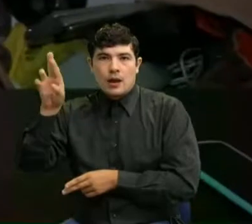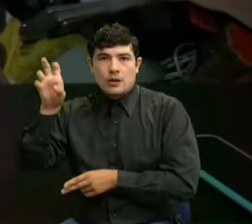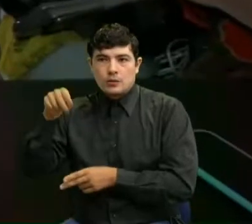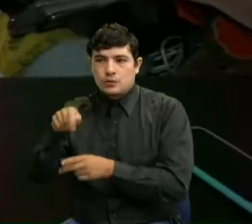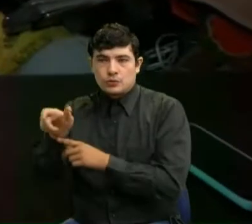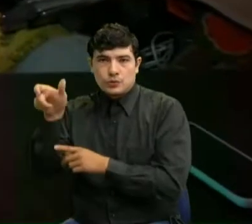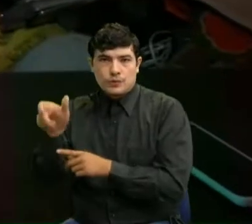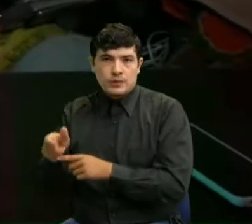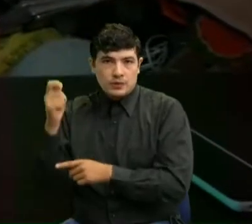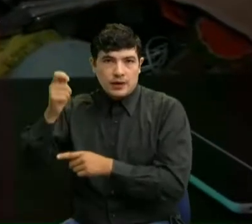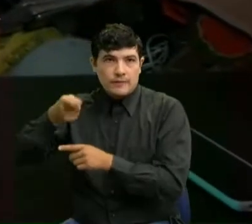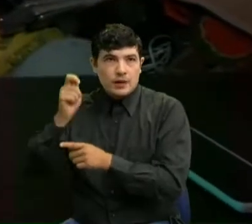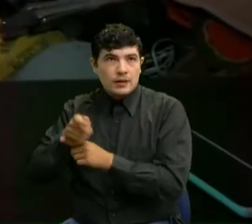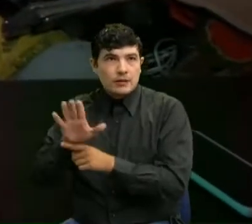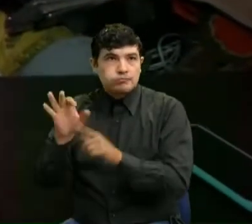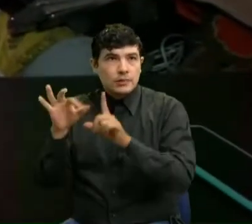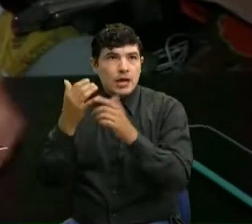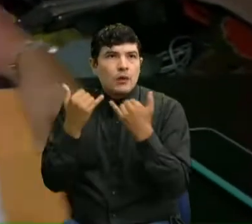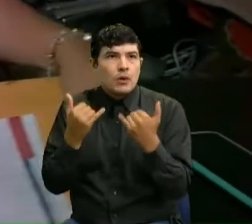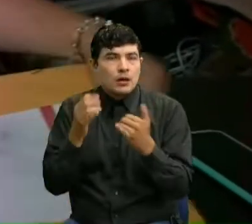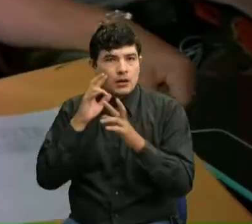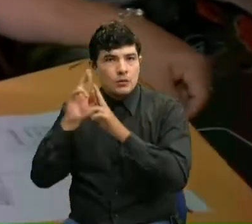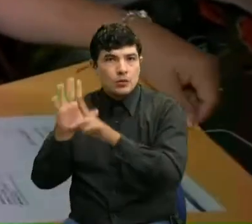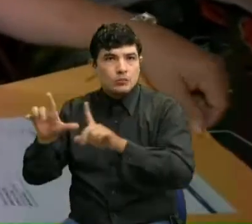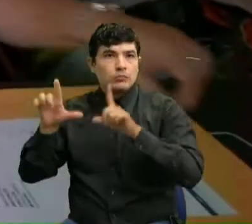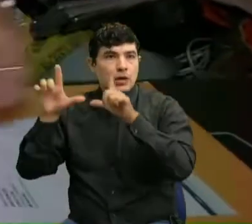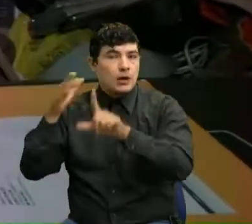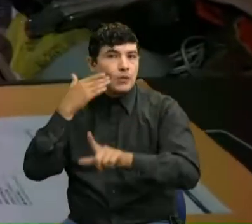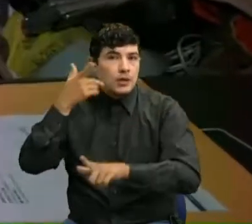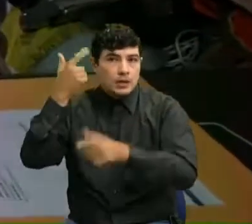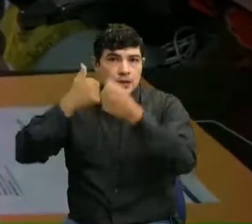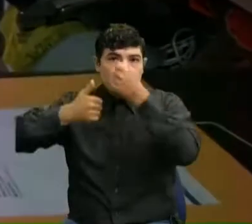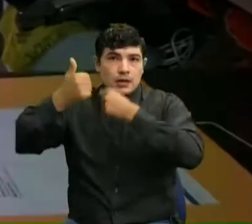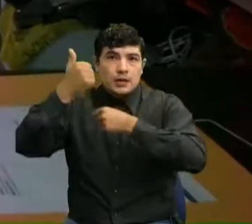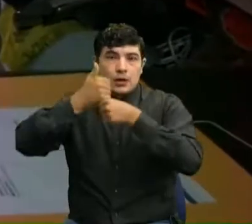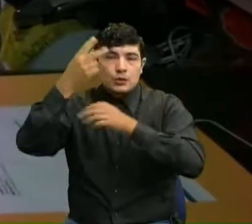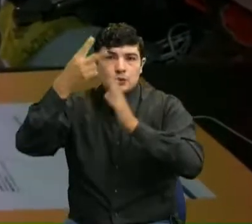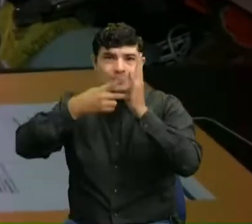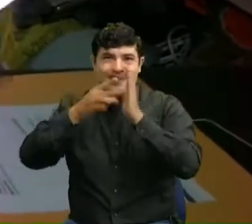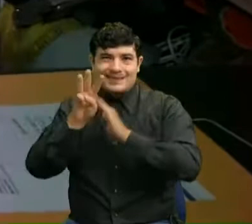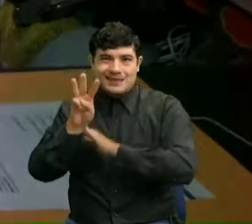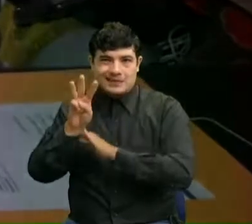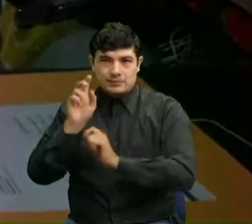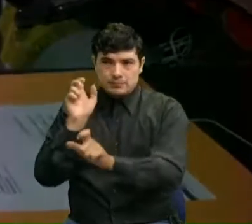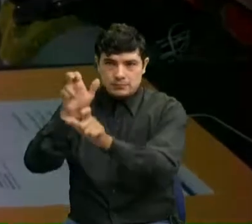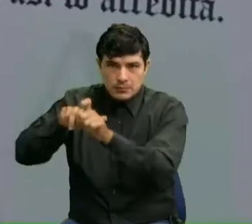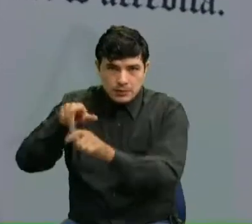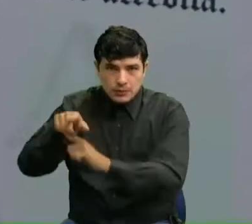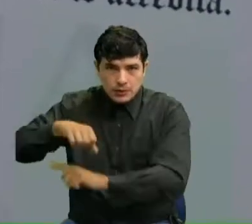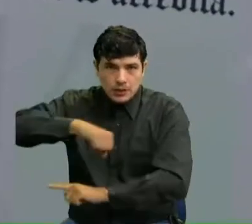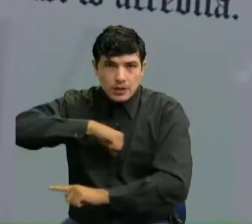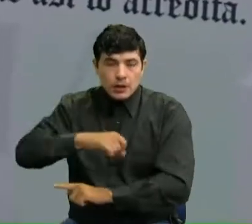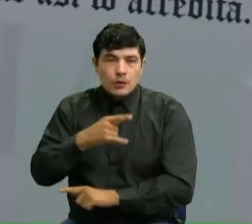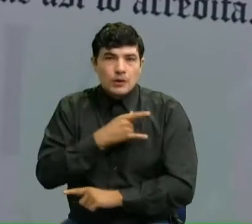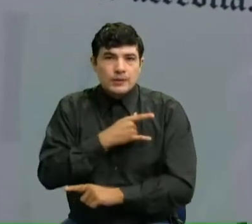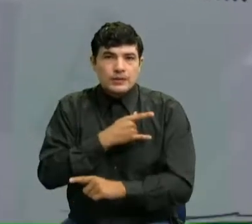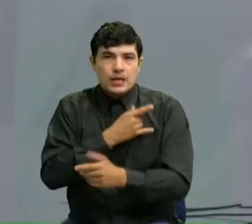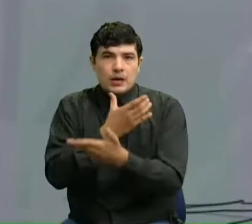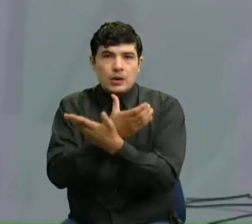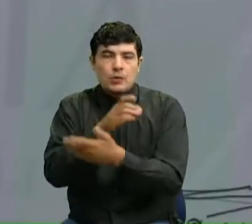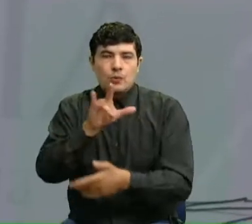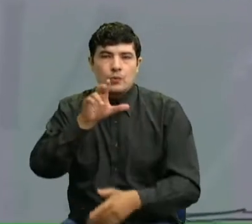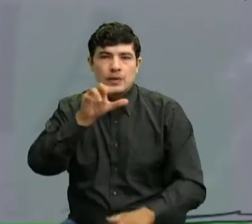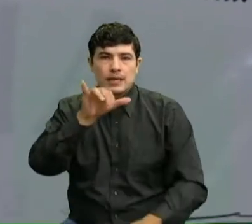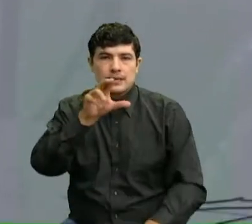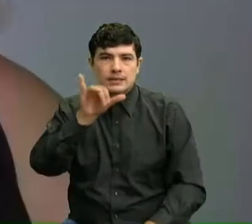abogada de manera virtual hoy el diploma le recuerda que en el 2003 año en el que se inscribió en la carrera derecho en la universidad uni ciencia empezó su